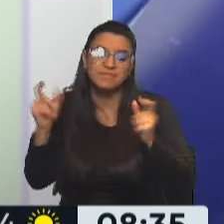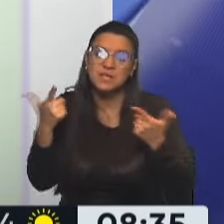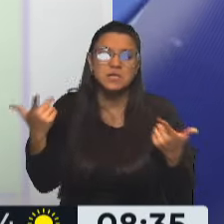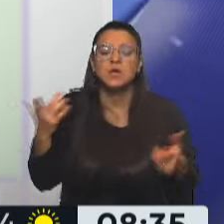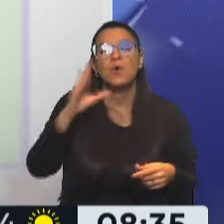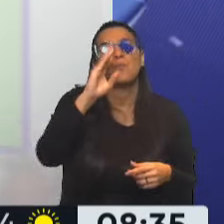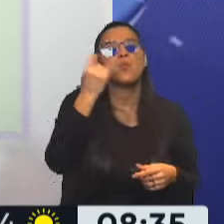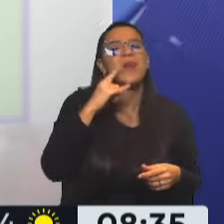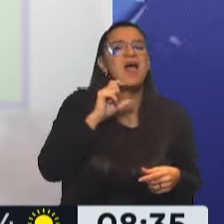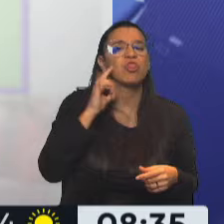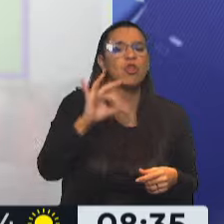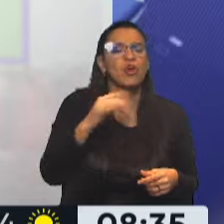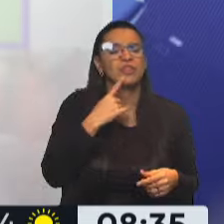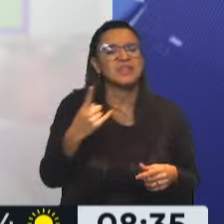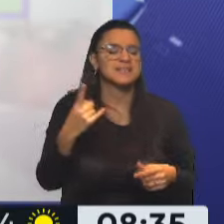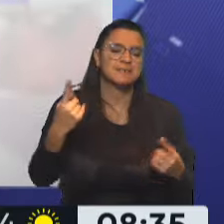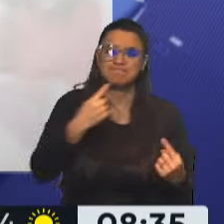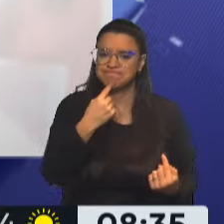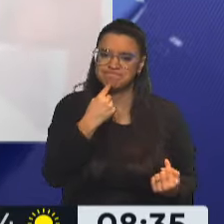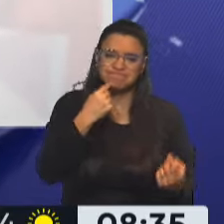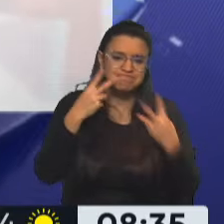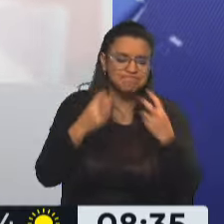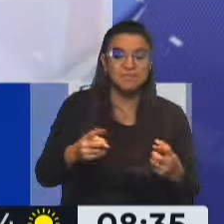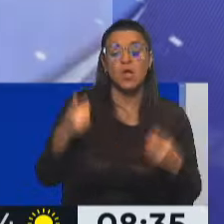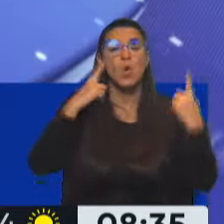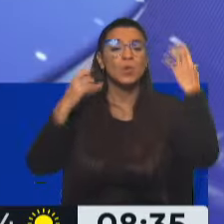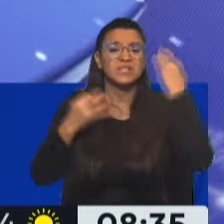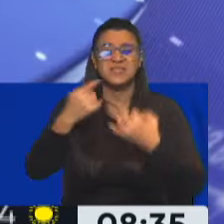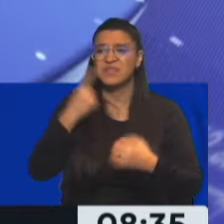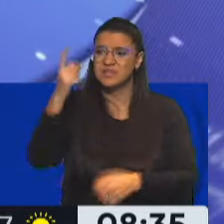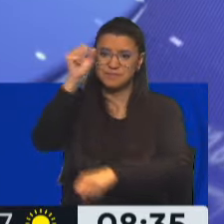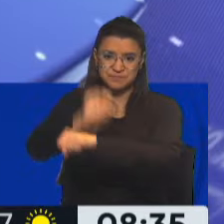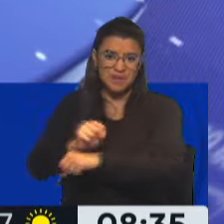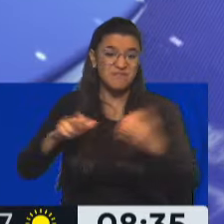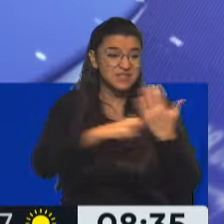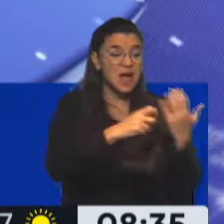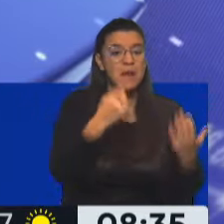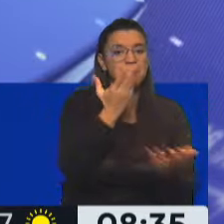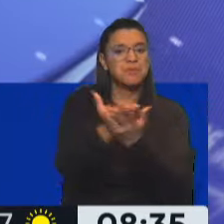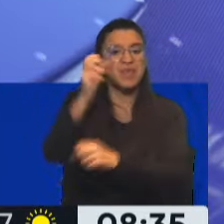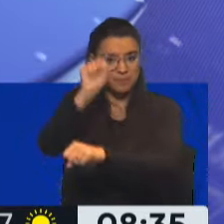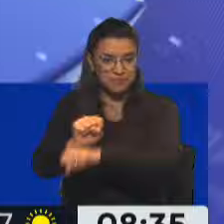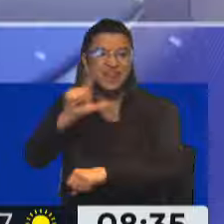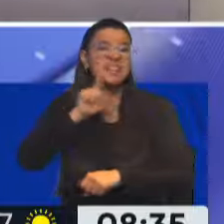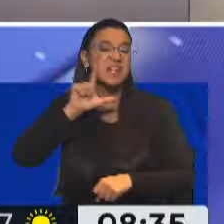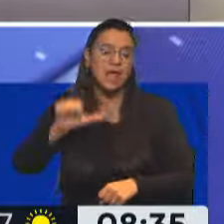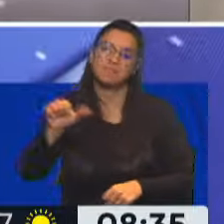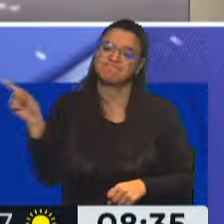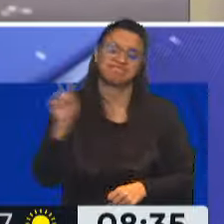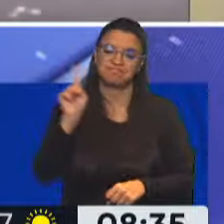investigación y atención porque la justicia rechazó la detención que pidieron los fiscales de la tía de loan de laudelina